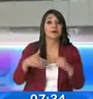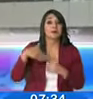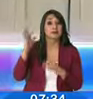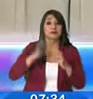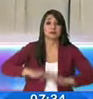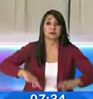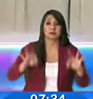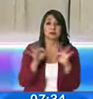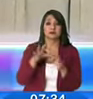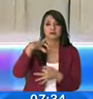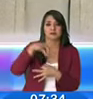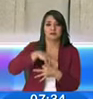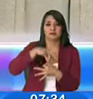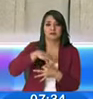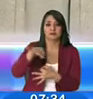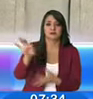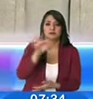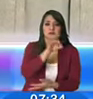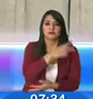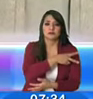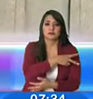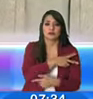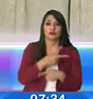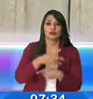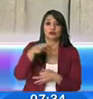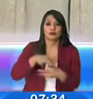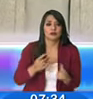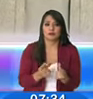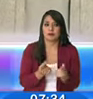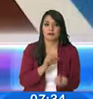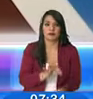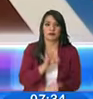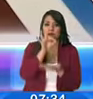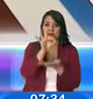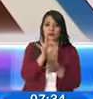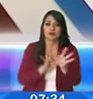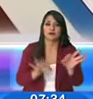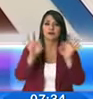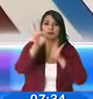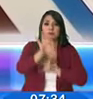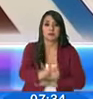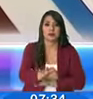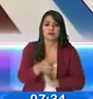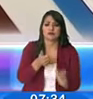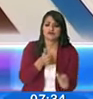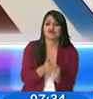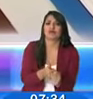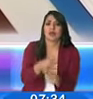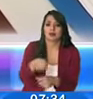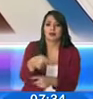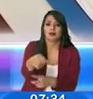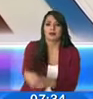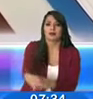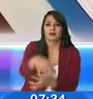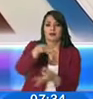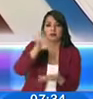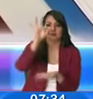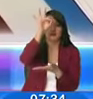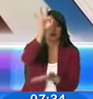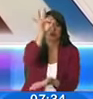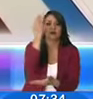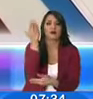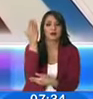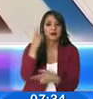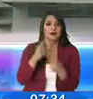es agilizar las elecciones de los vocales del Consejo Nacional Electoral Transitorio, considerando que ya estamos en año electoral para las elecciones seccionales